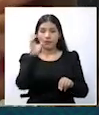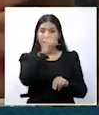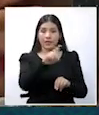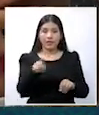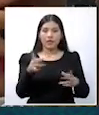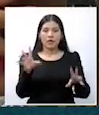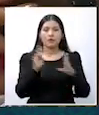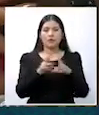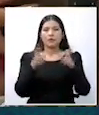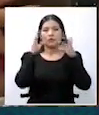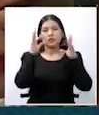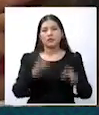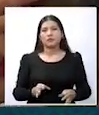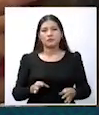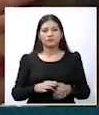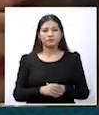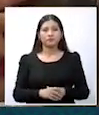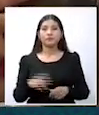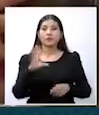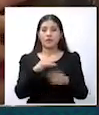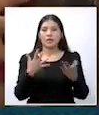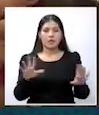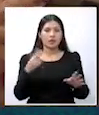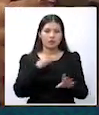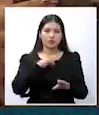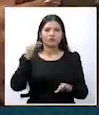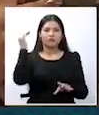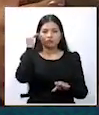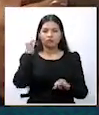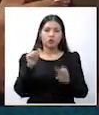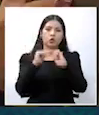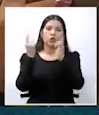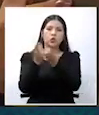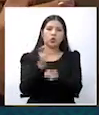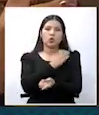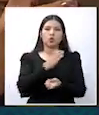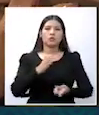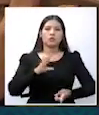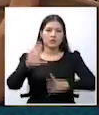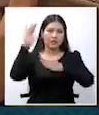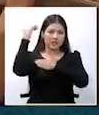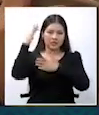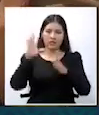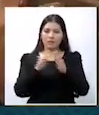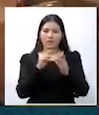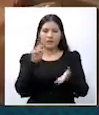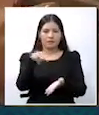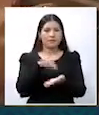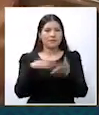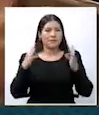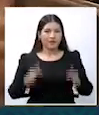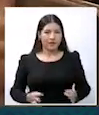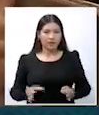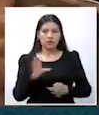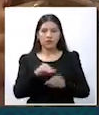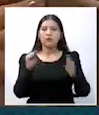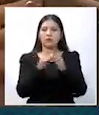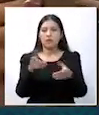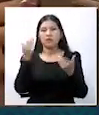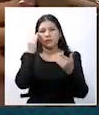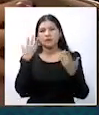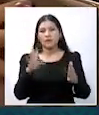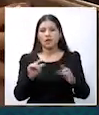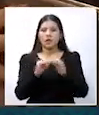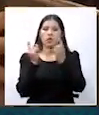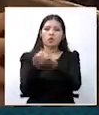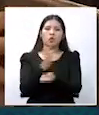ellos van a determinar, ellos van a decidir. Sabemos que ha ido una comisión de Santa Cruz a piso firme y también sabemos que está yendo una comisión